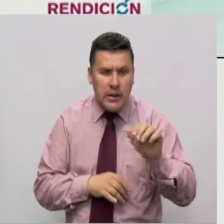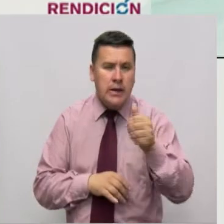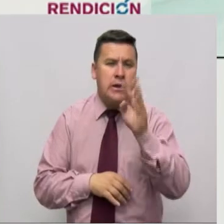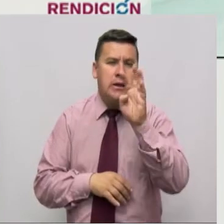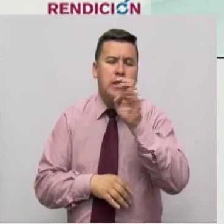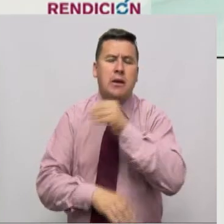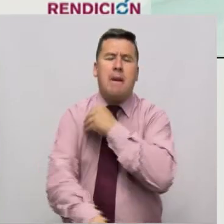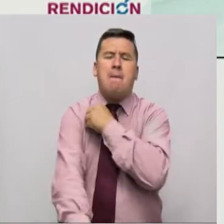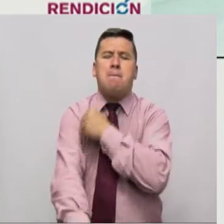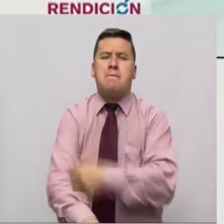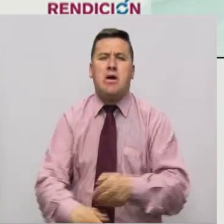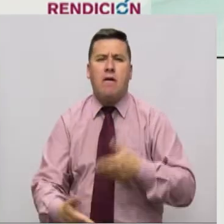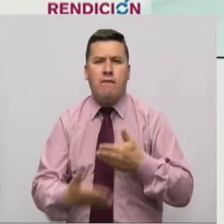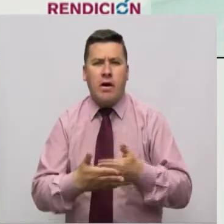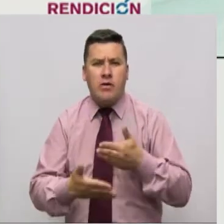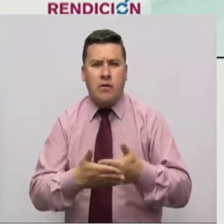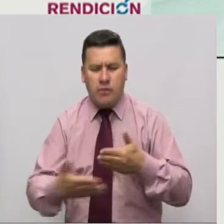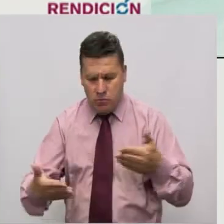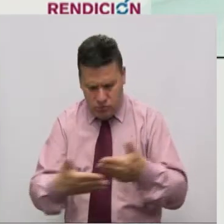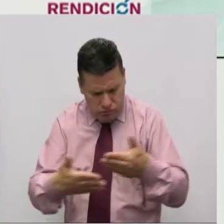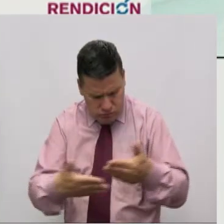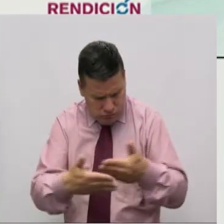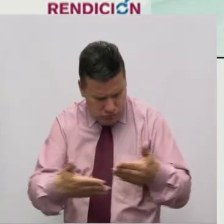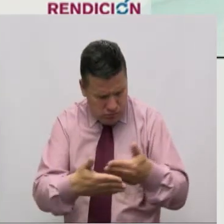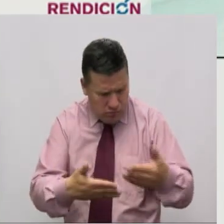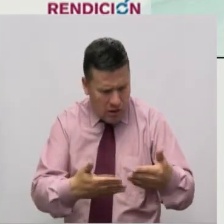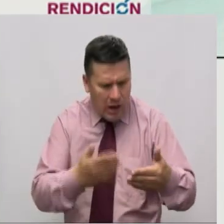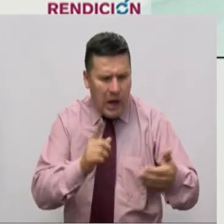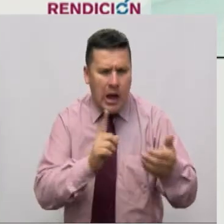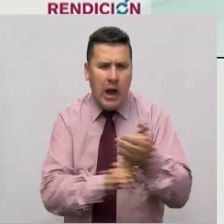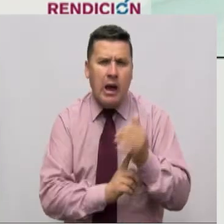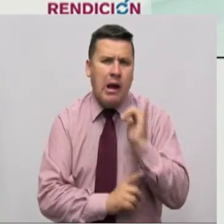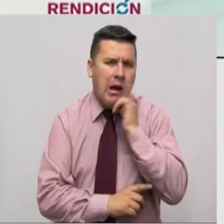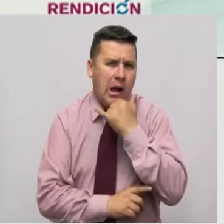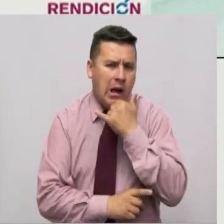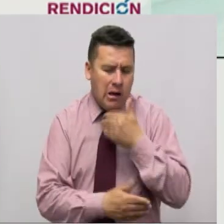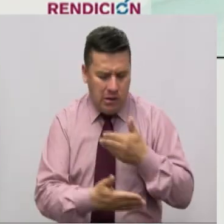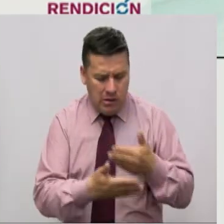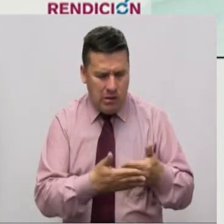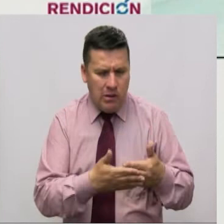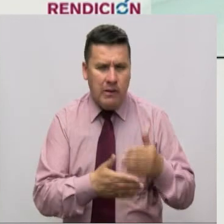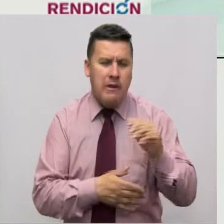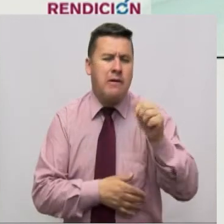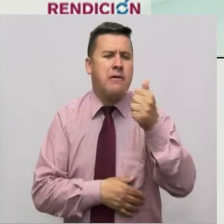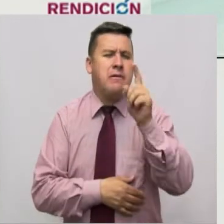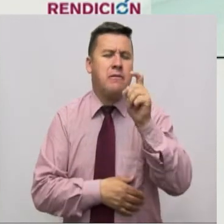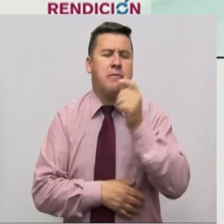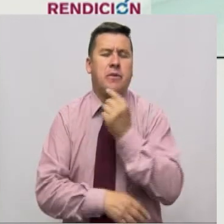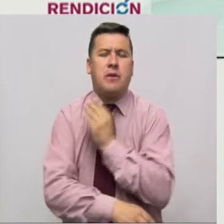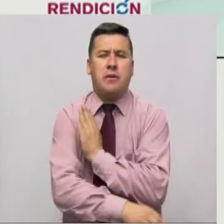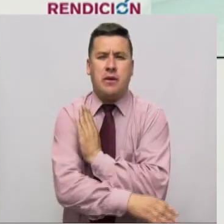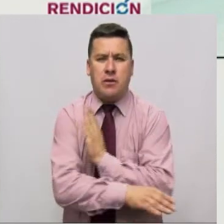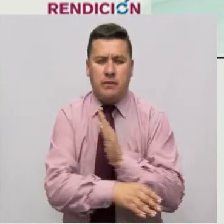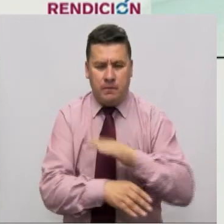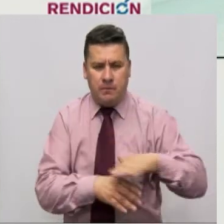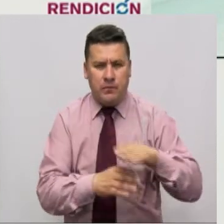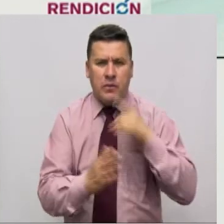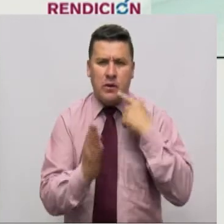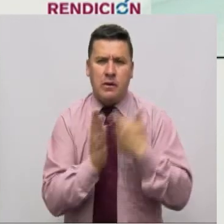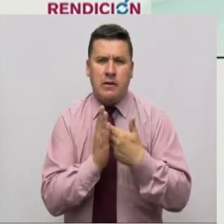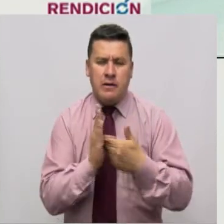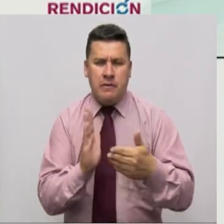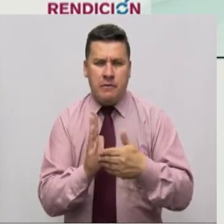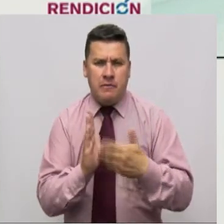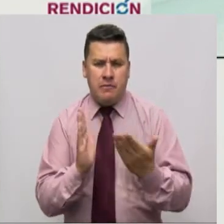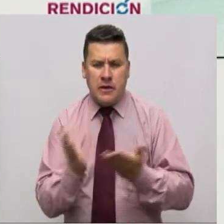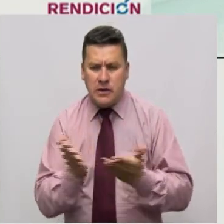récord 19 millones de facturas de servicios públicos y encontrar irregularidades en 16 millones